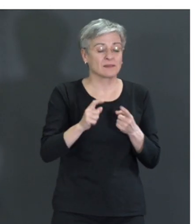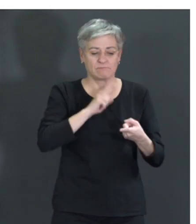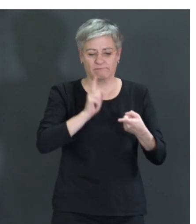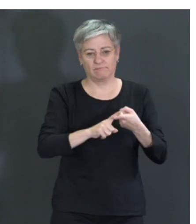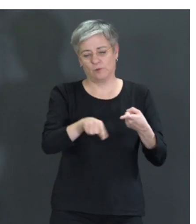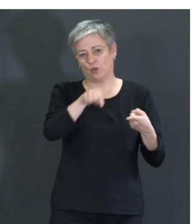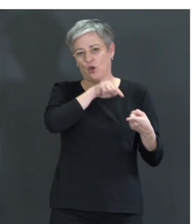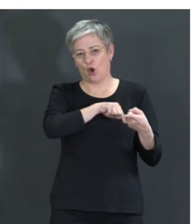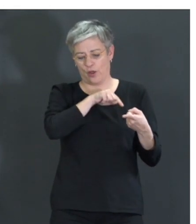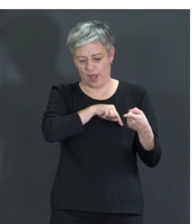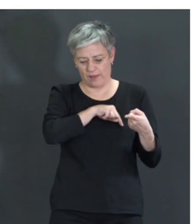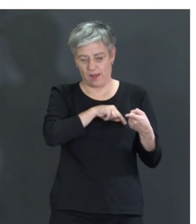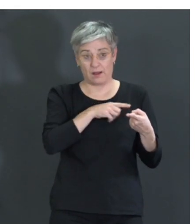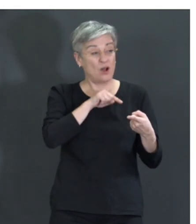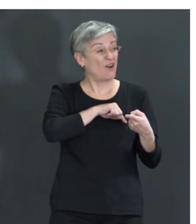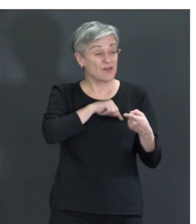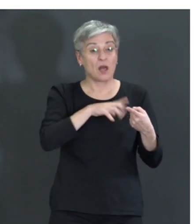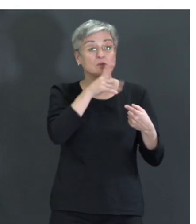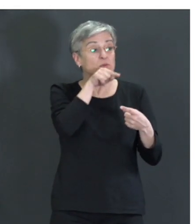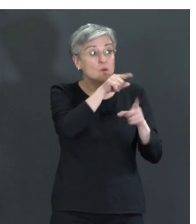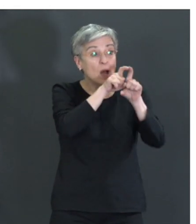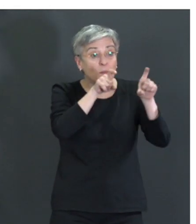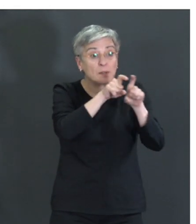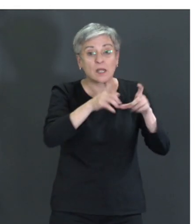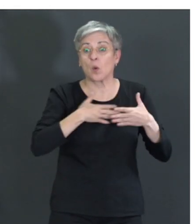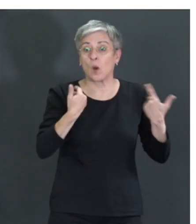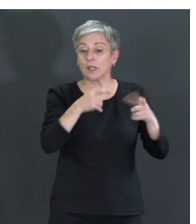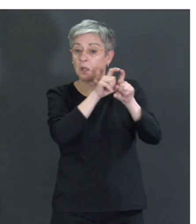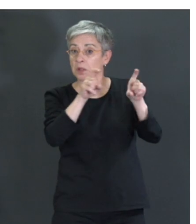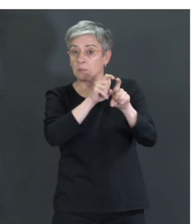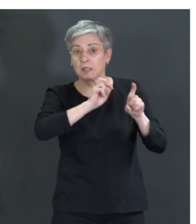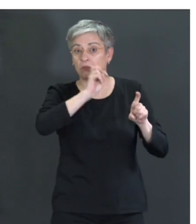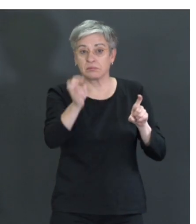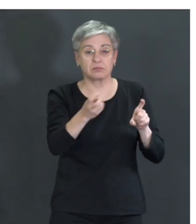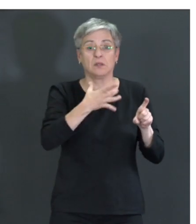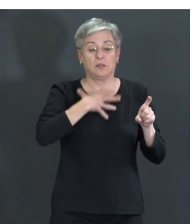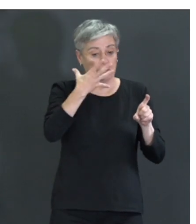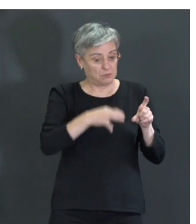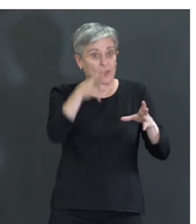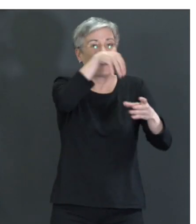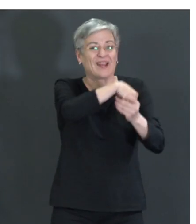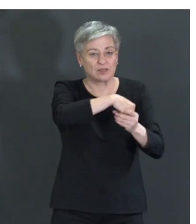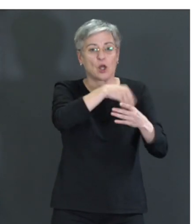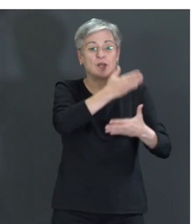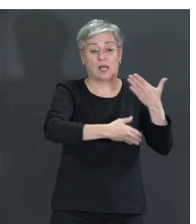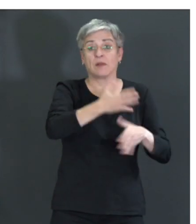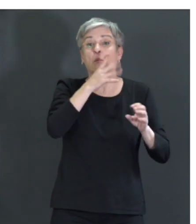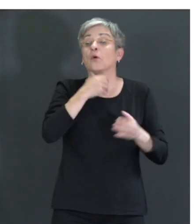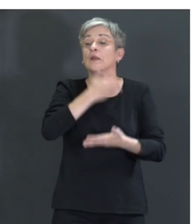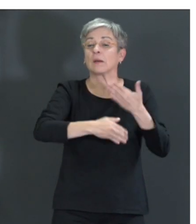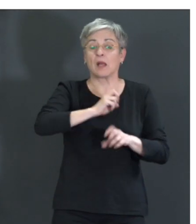realmente tu empresa, como cualquier otra, puedes tener personas con discapacidad, la discapacidad es diversa,